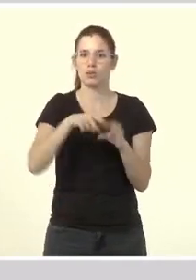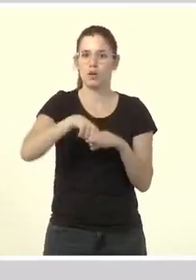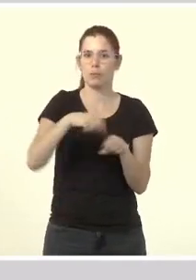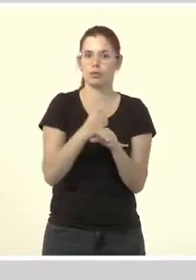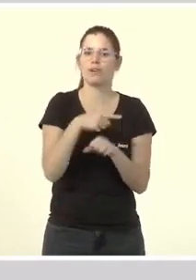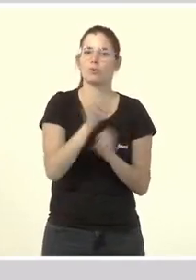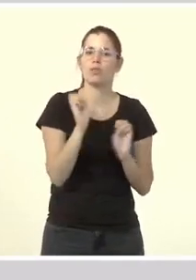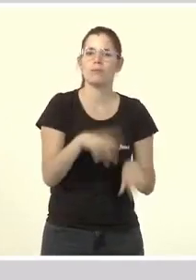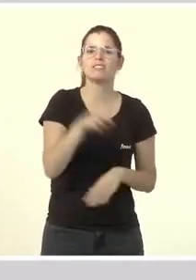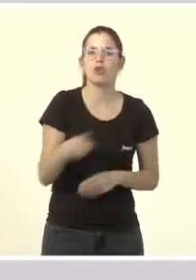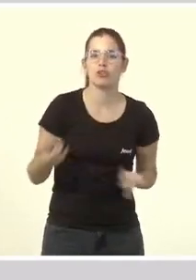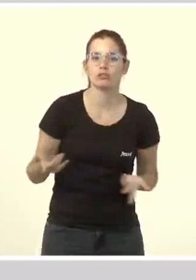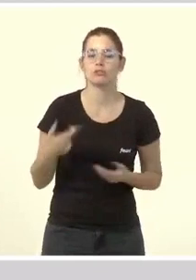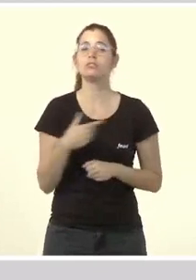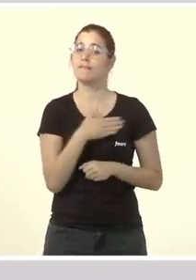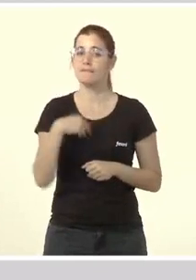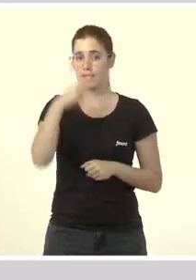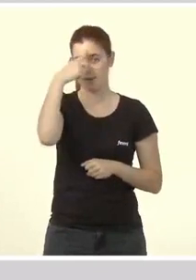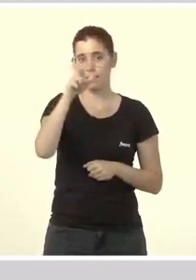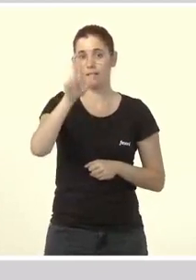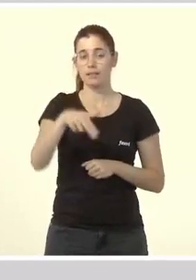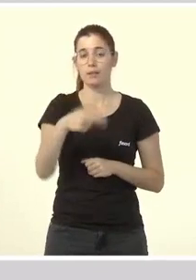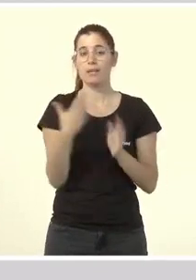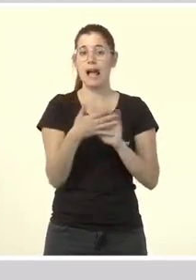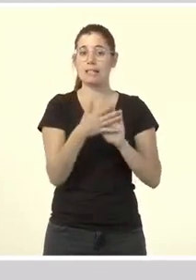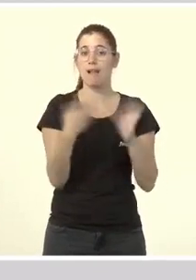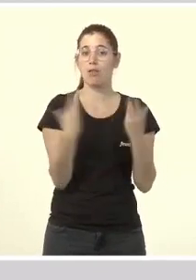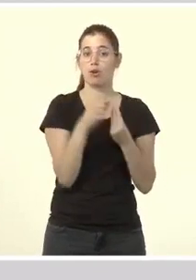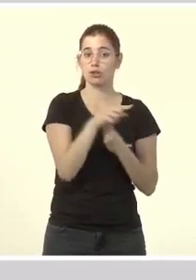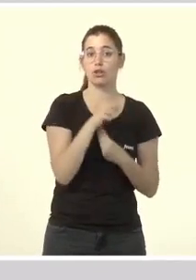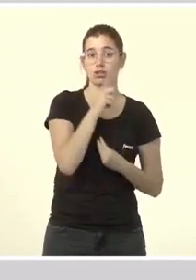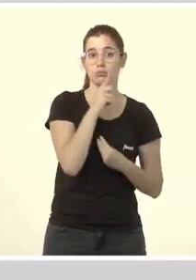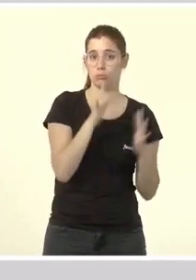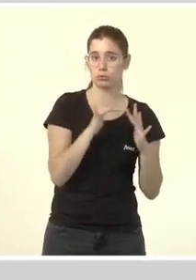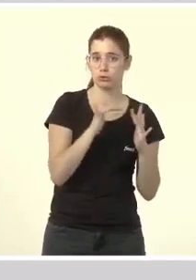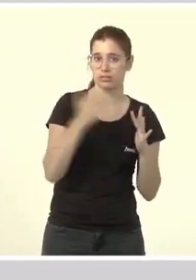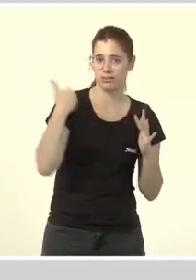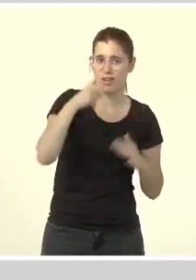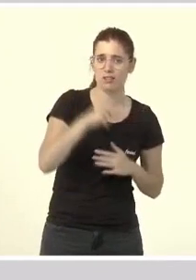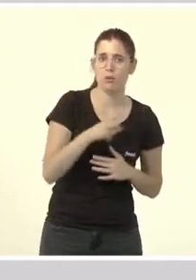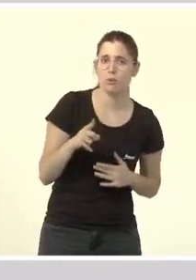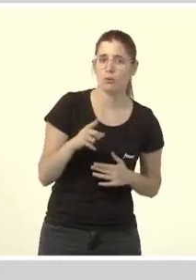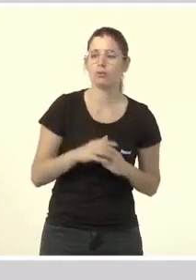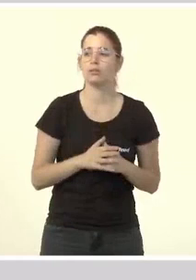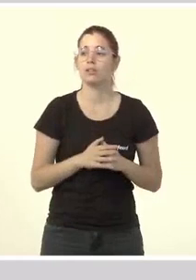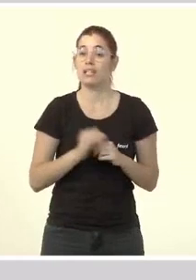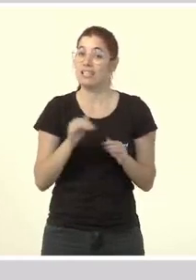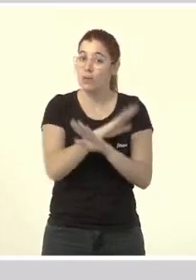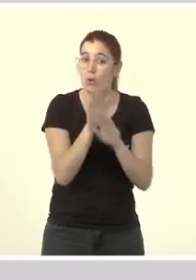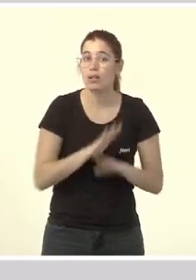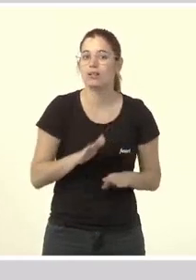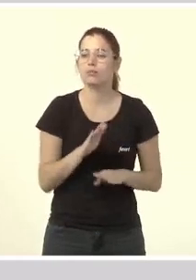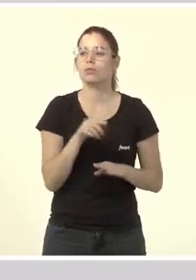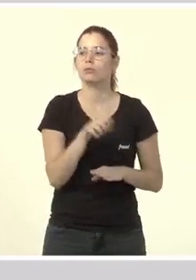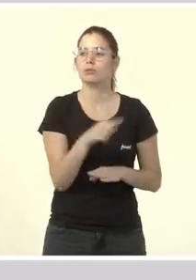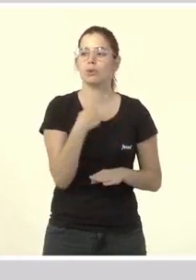va a dimitir. Quería saber si ha hablado también con usted el presidente Puig sobre esta cuestión. Y por último, usted